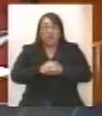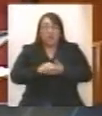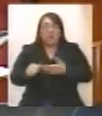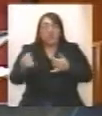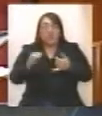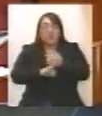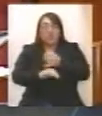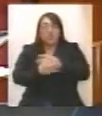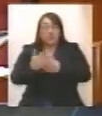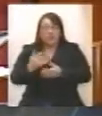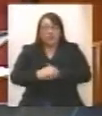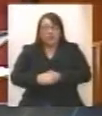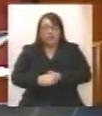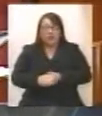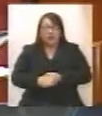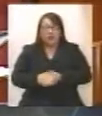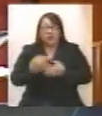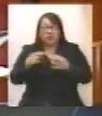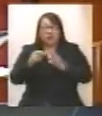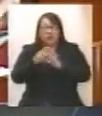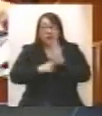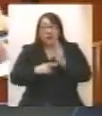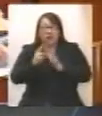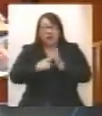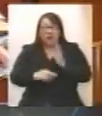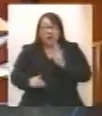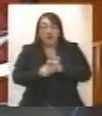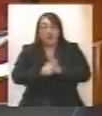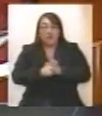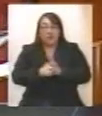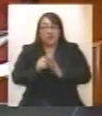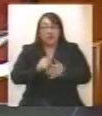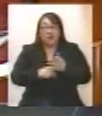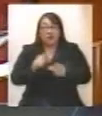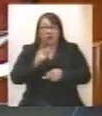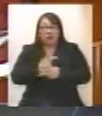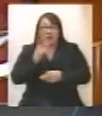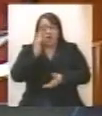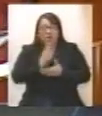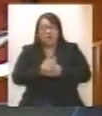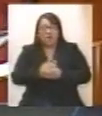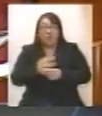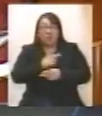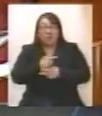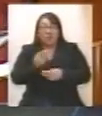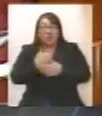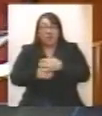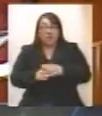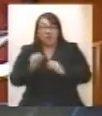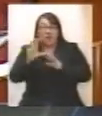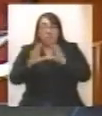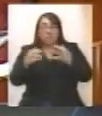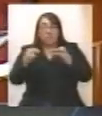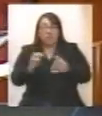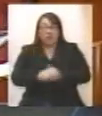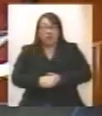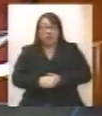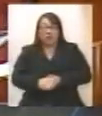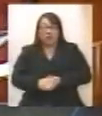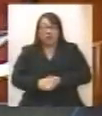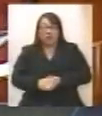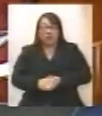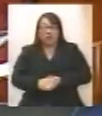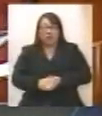septiembre se publicará el reglamento de la ley que previene y sanciona la violencia en los espectáculos públicos